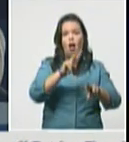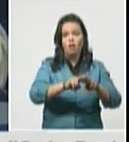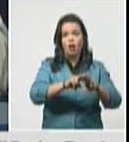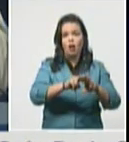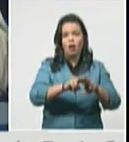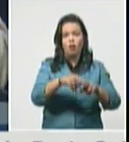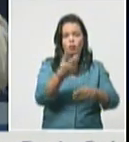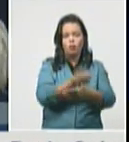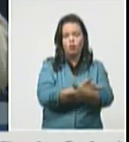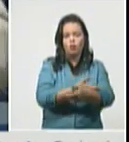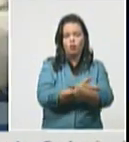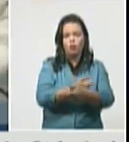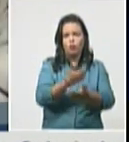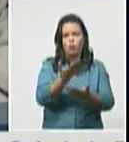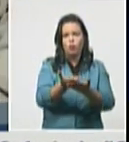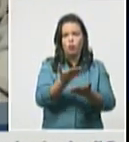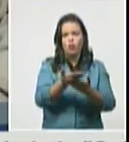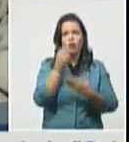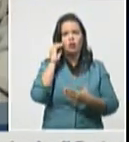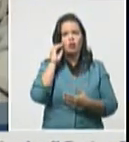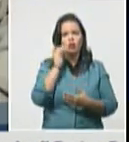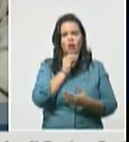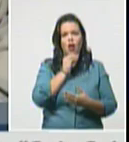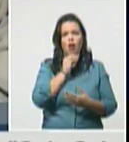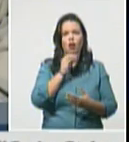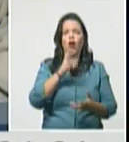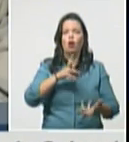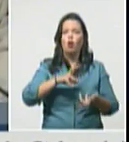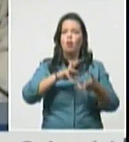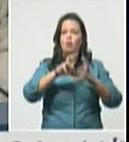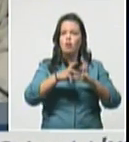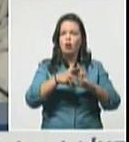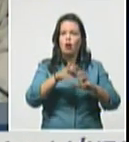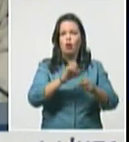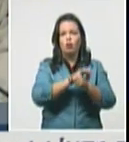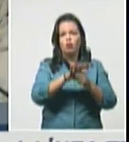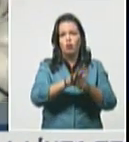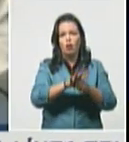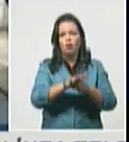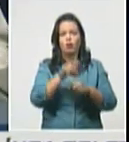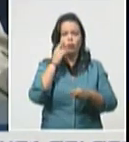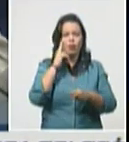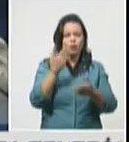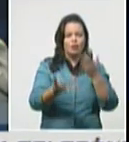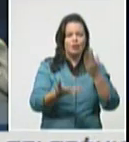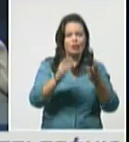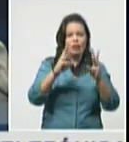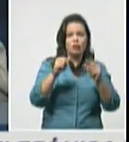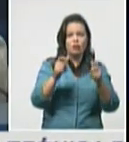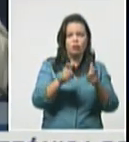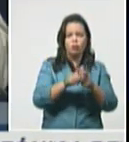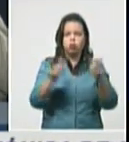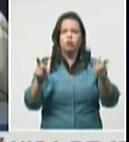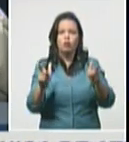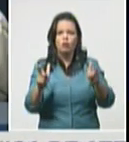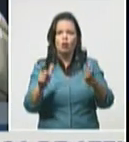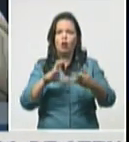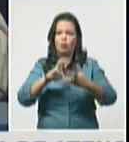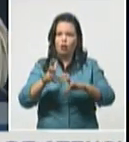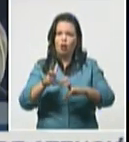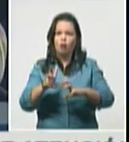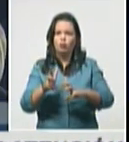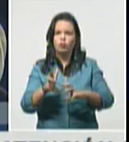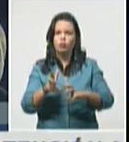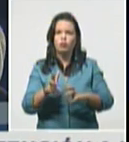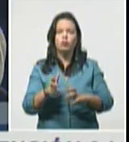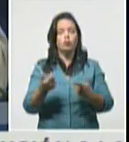complejidad epidemiológica pues es superior al resto de los territorios. Ese es el comportamiento. De todas formas, nosotros, este